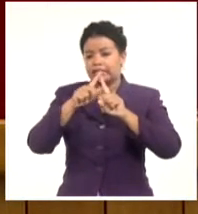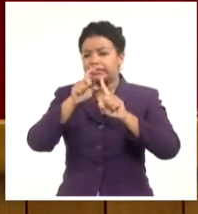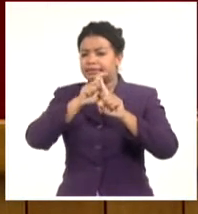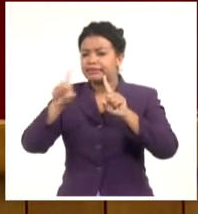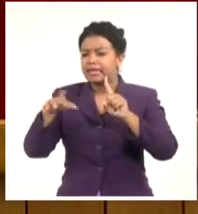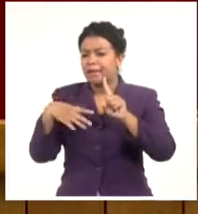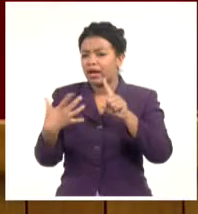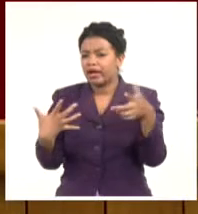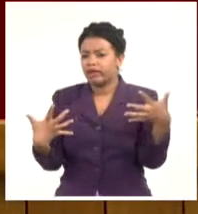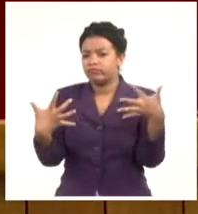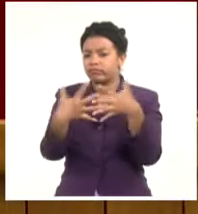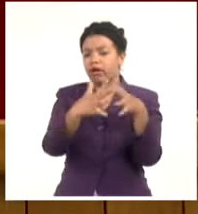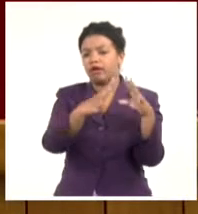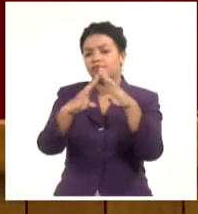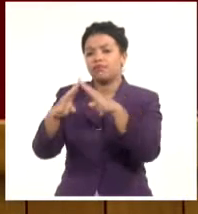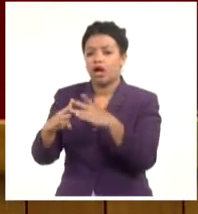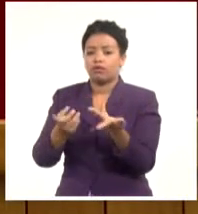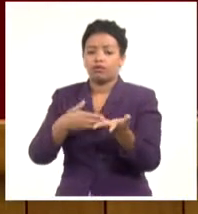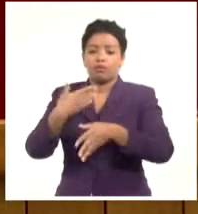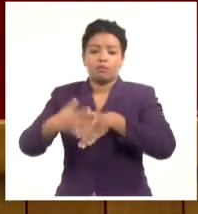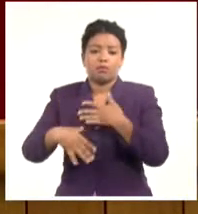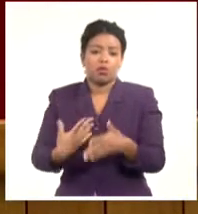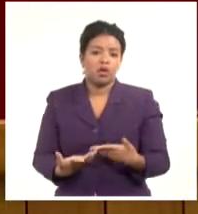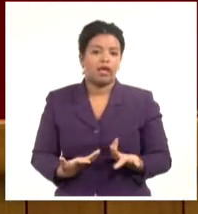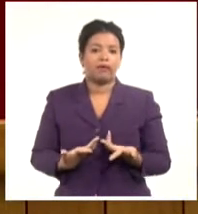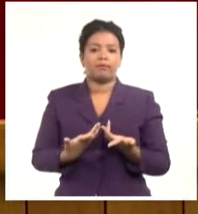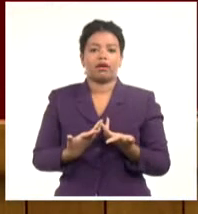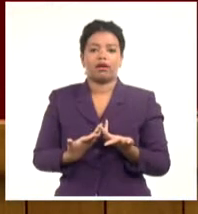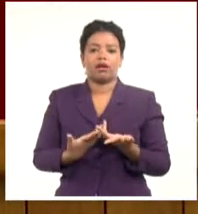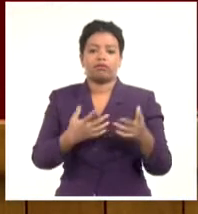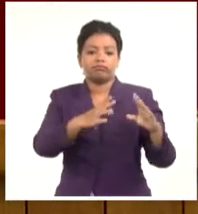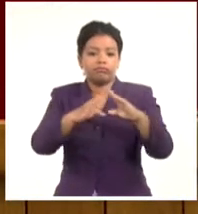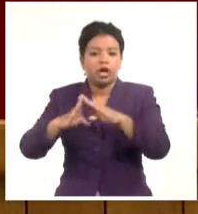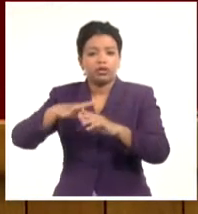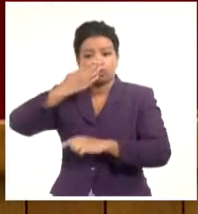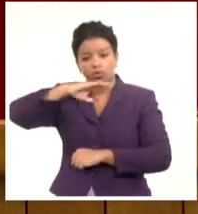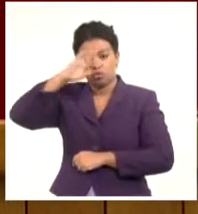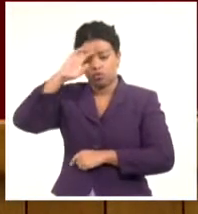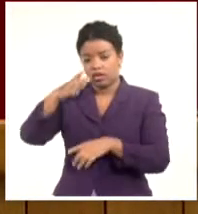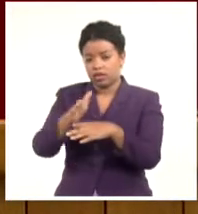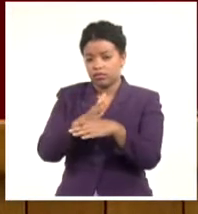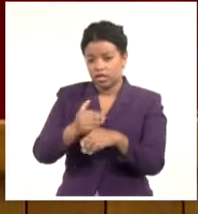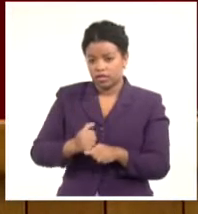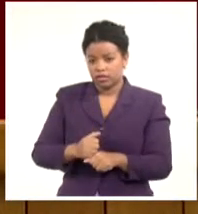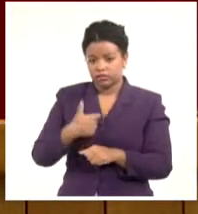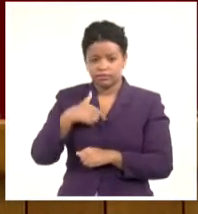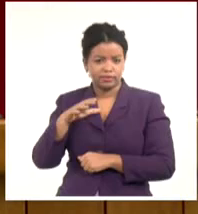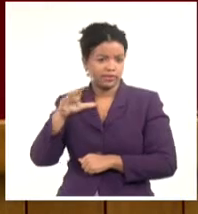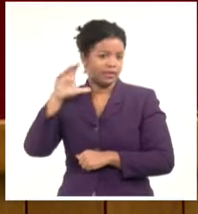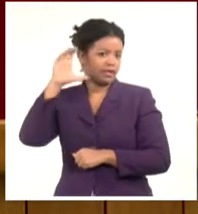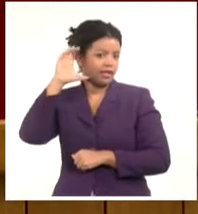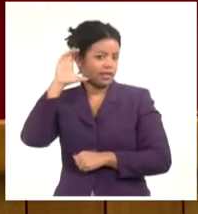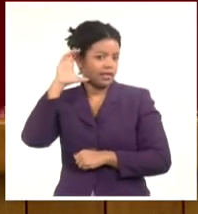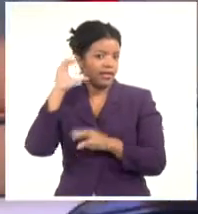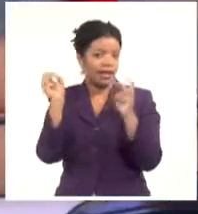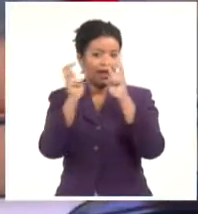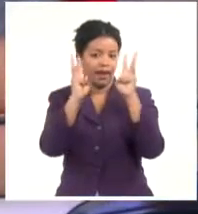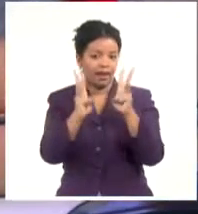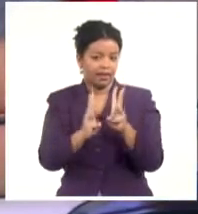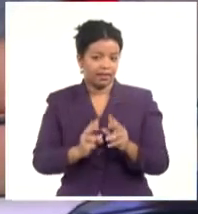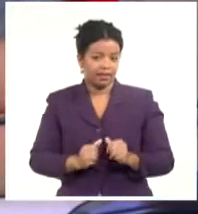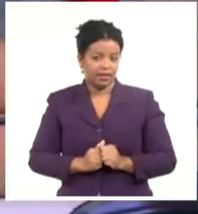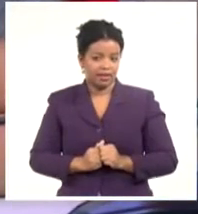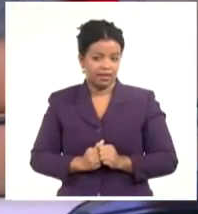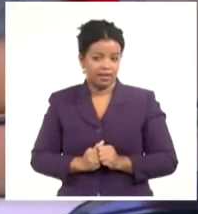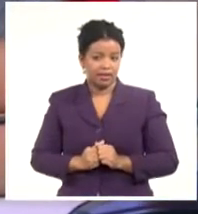con los barrios, con las problemáticas actuales del país. Nos enteramos de esto en las redes digitales, que